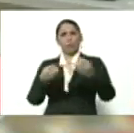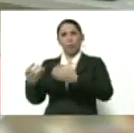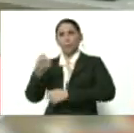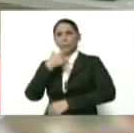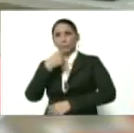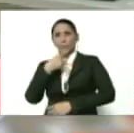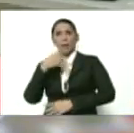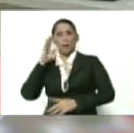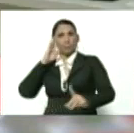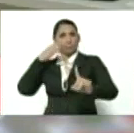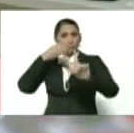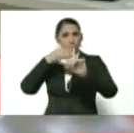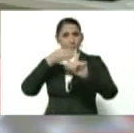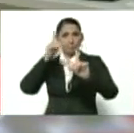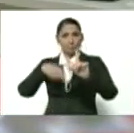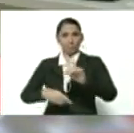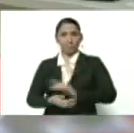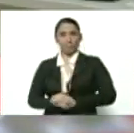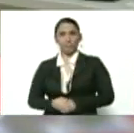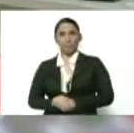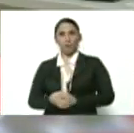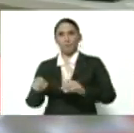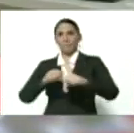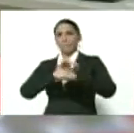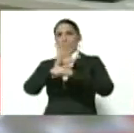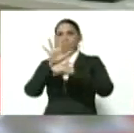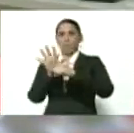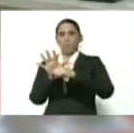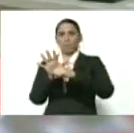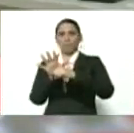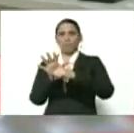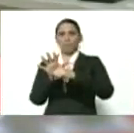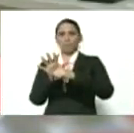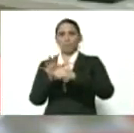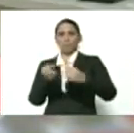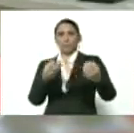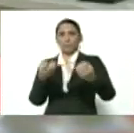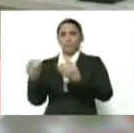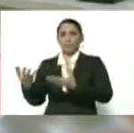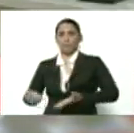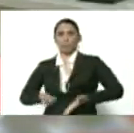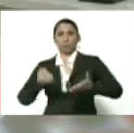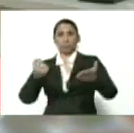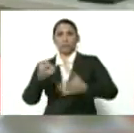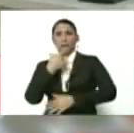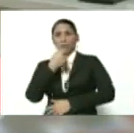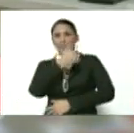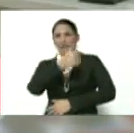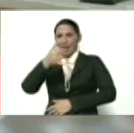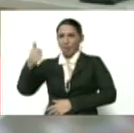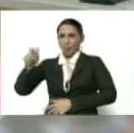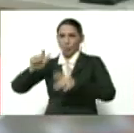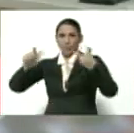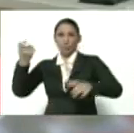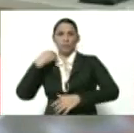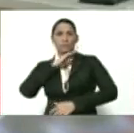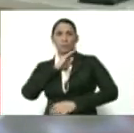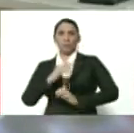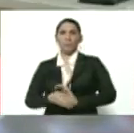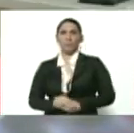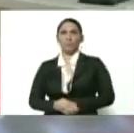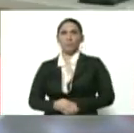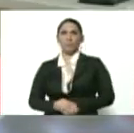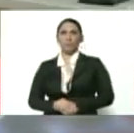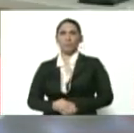el abordaje del COVID-19, se entrega un kit de tratamiento a cada uno de los pacientes de